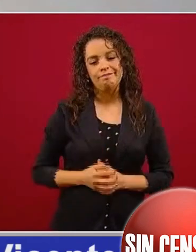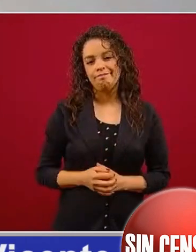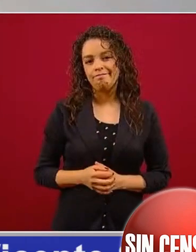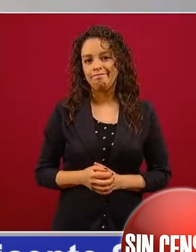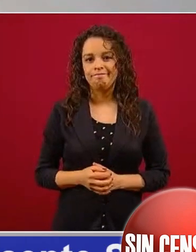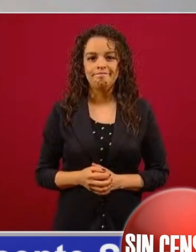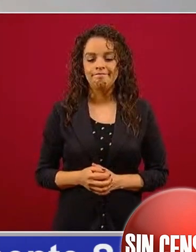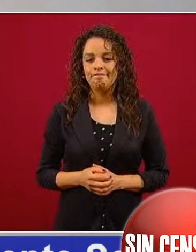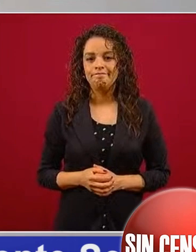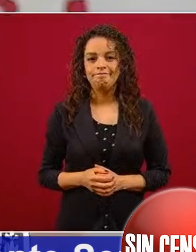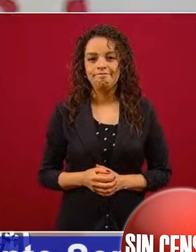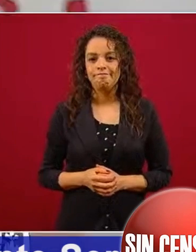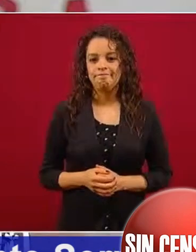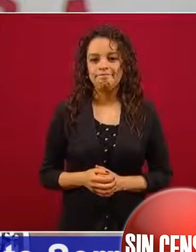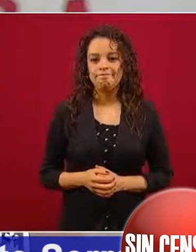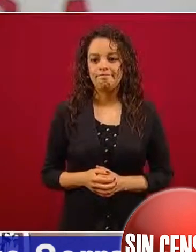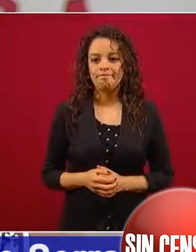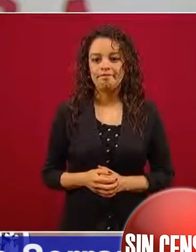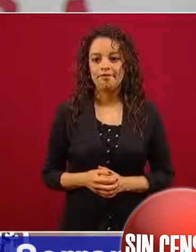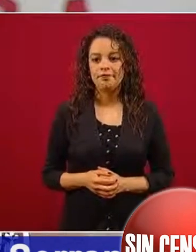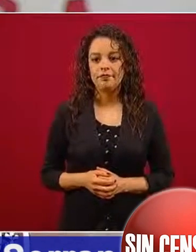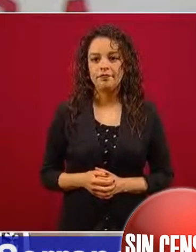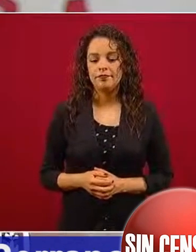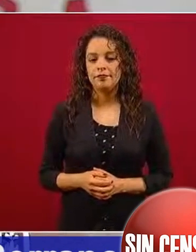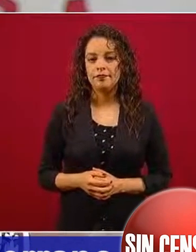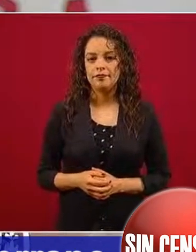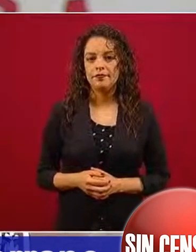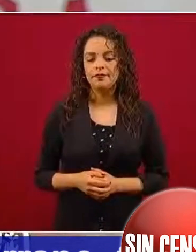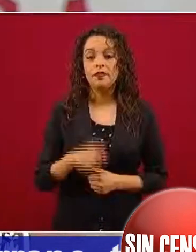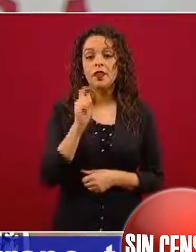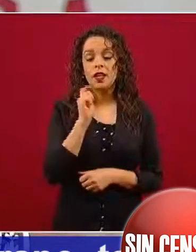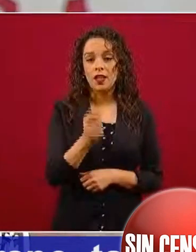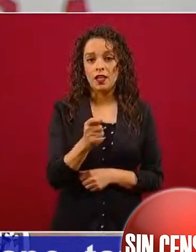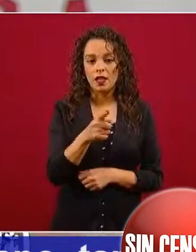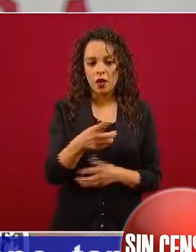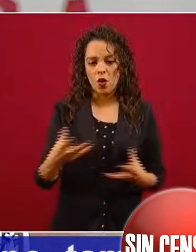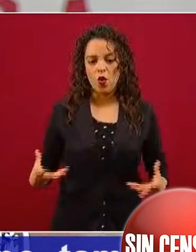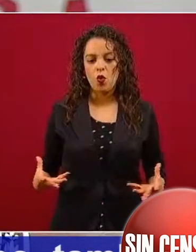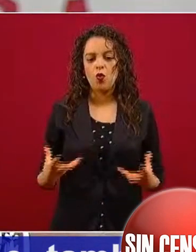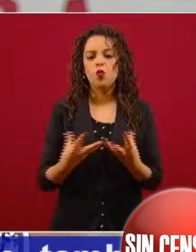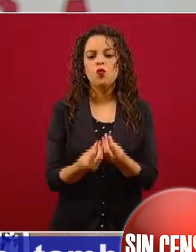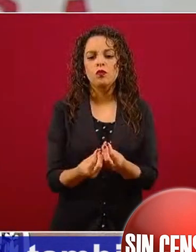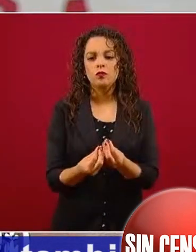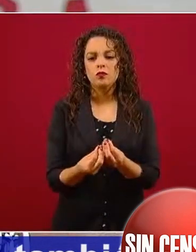a los que pertenecen a